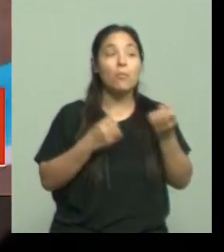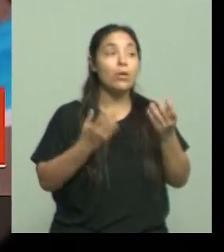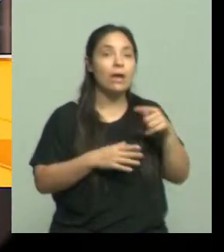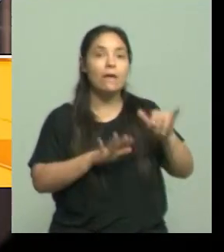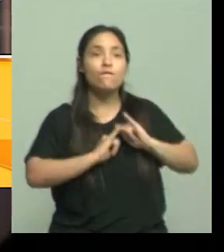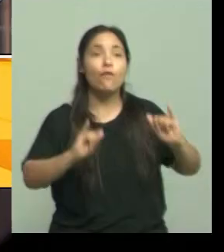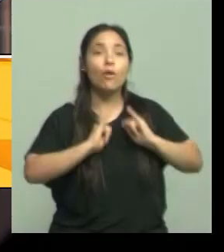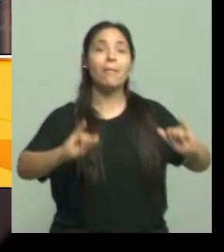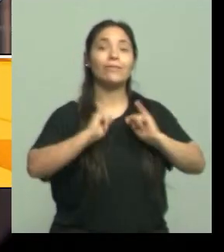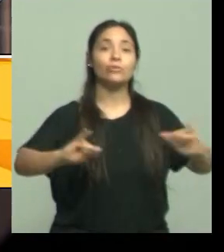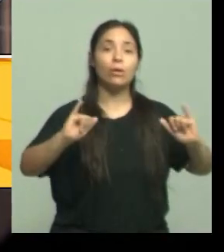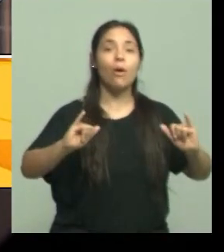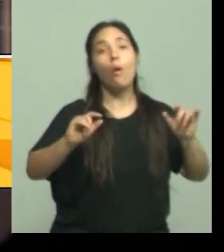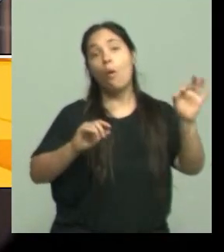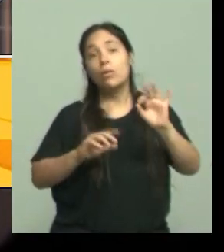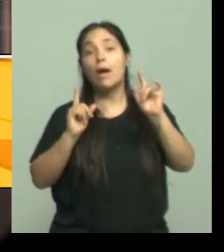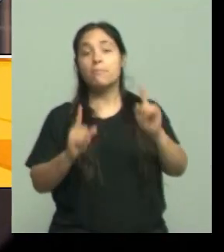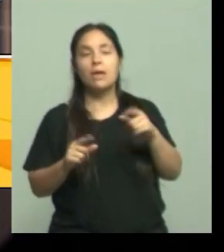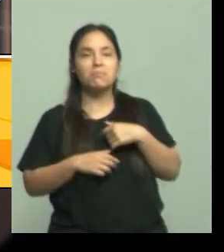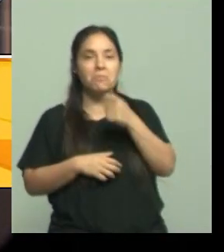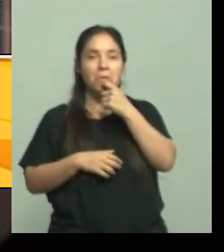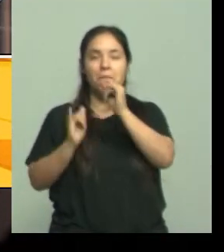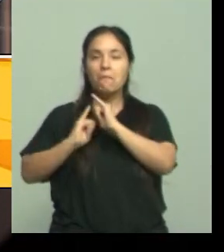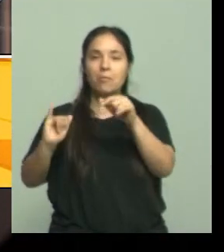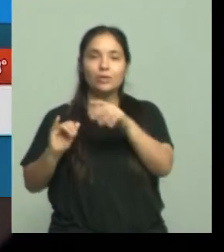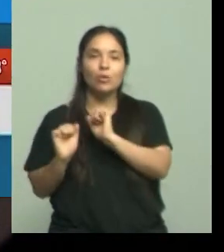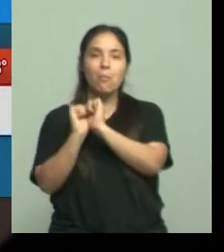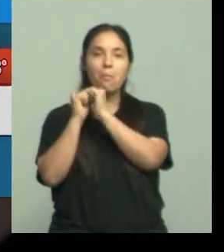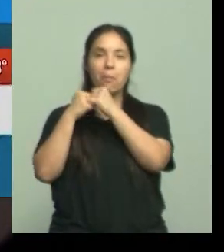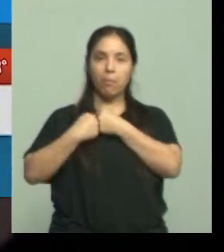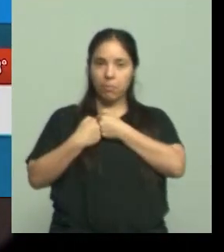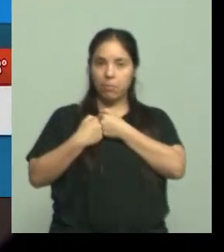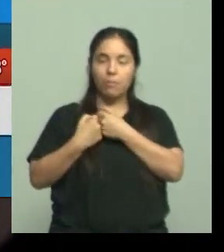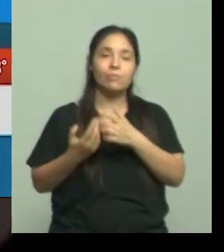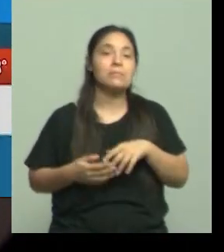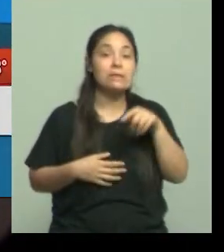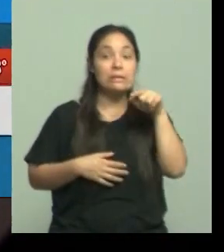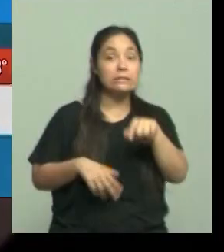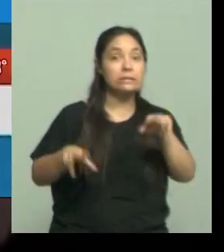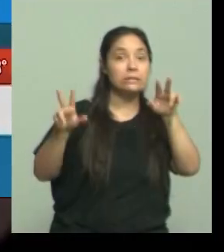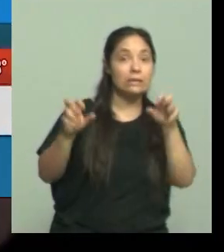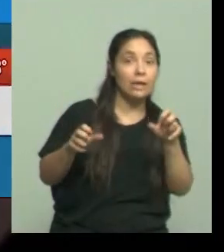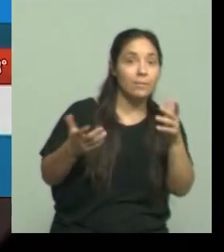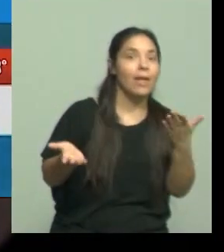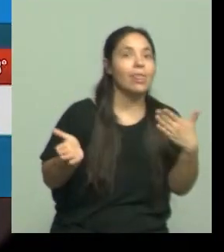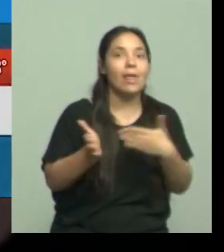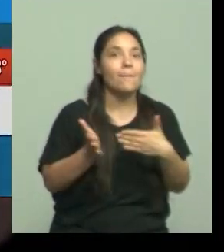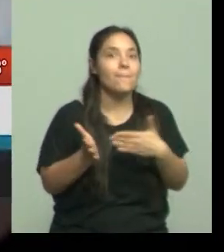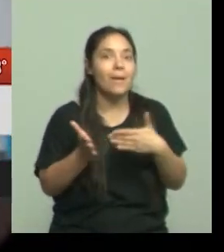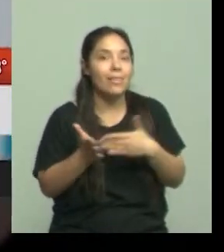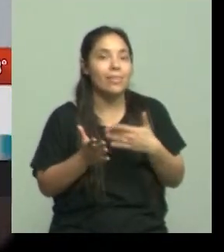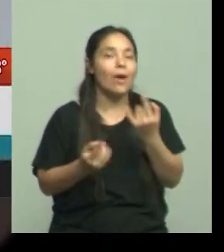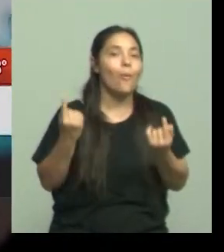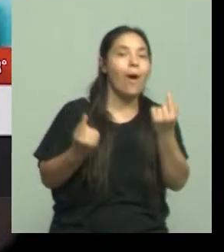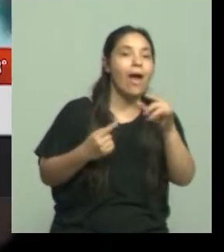la información que difunden o por lo que queda fuera de los noticieros. Son factores que deben tener en cuenta